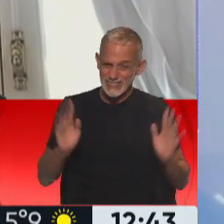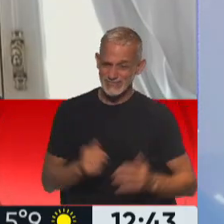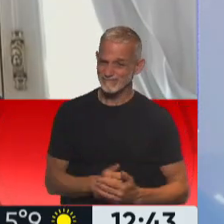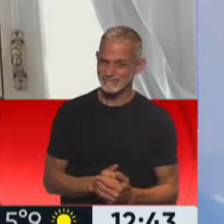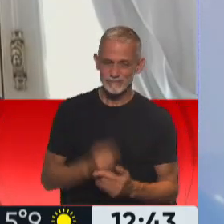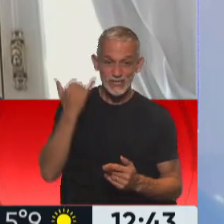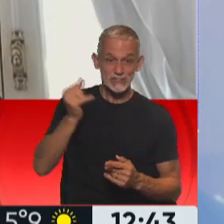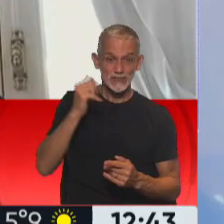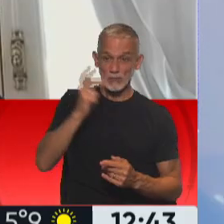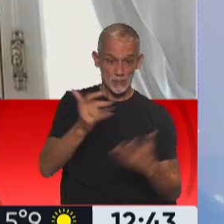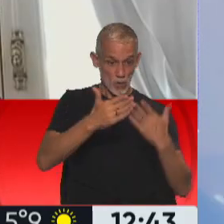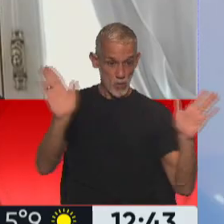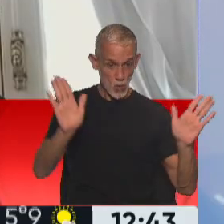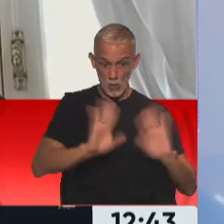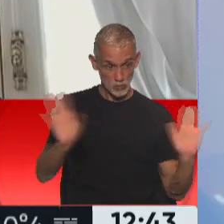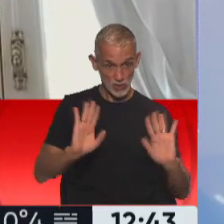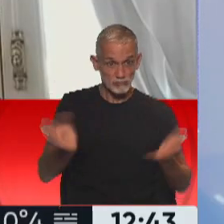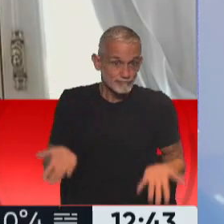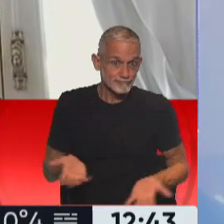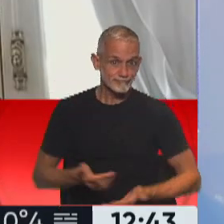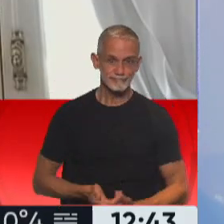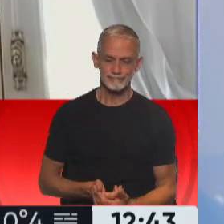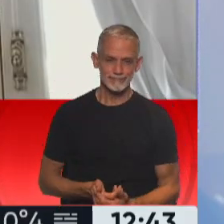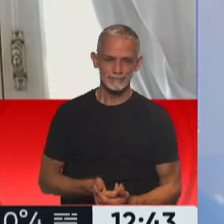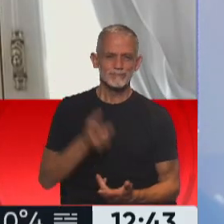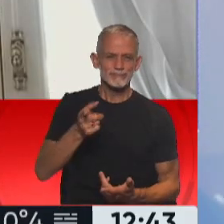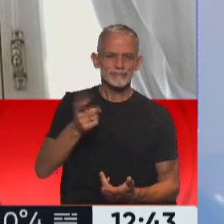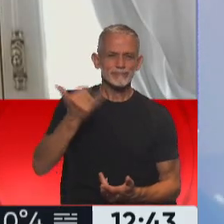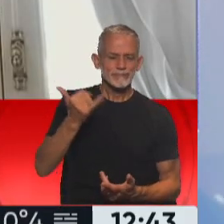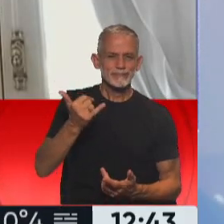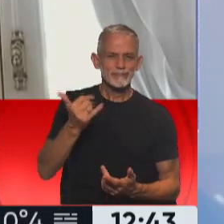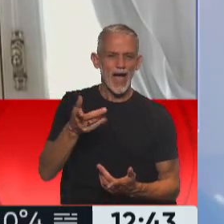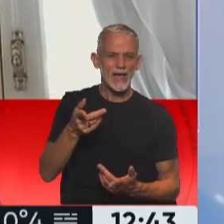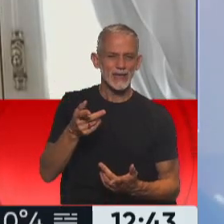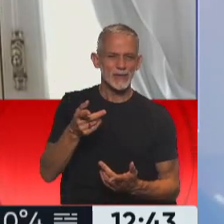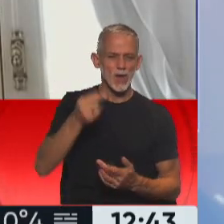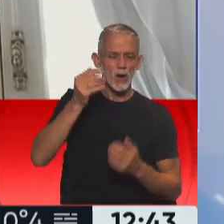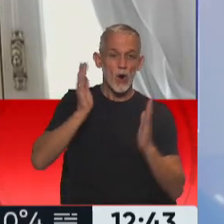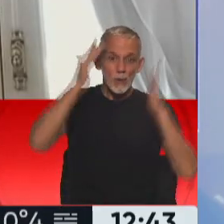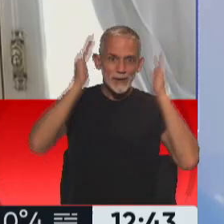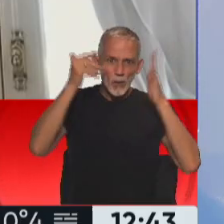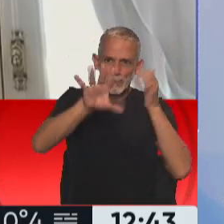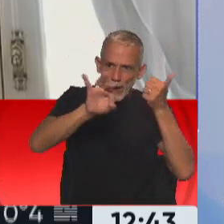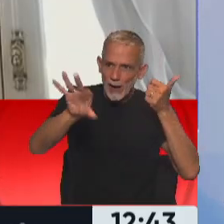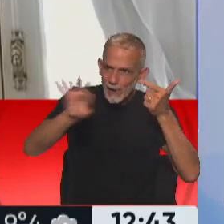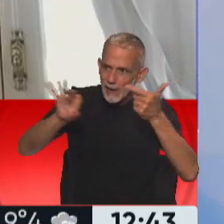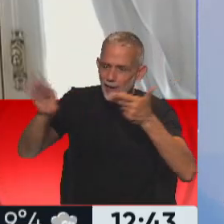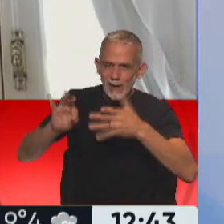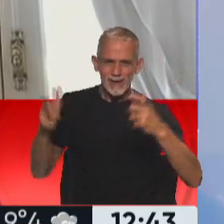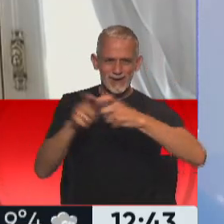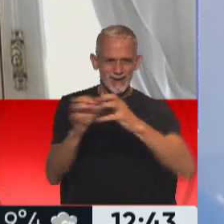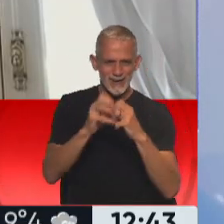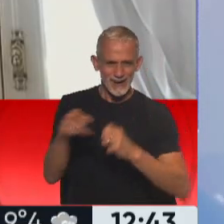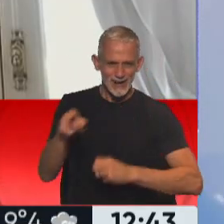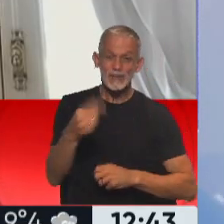además hay toda una gran tanda de obispos nombrados por Francisco, y del cónclave